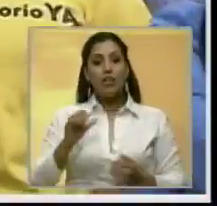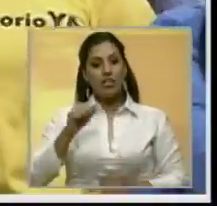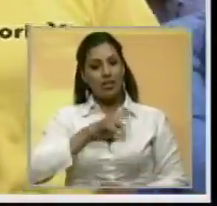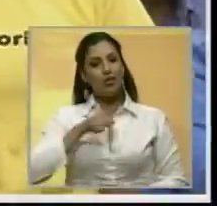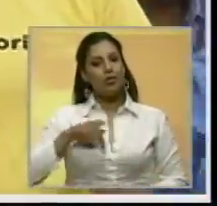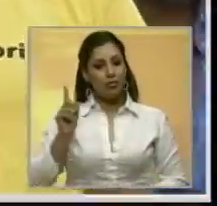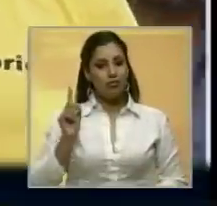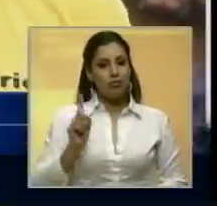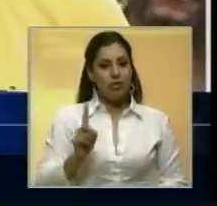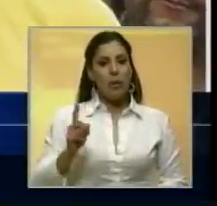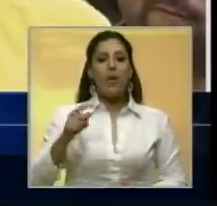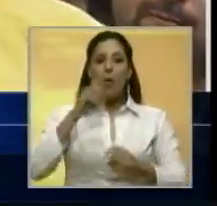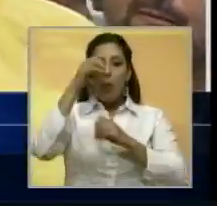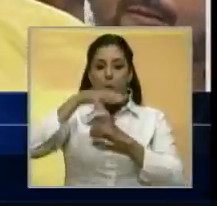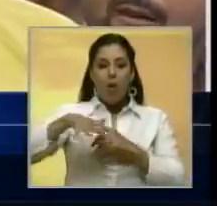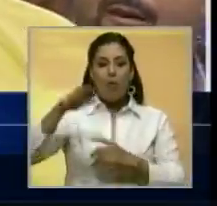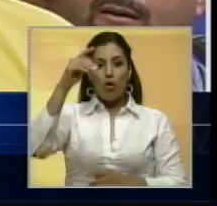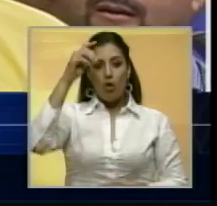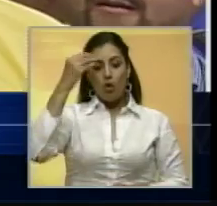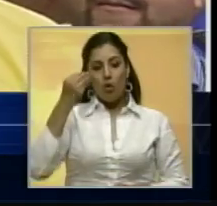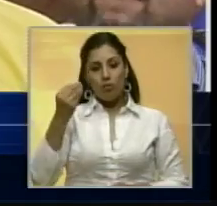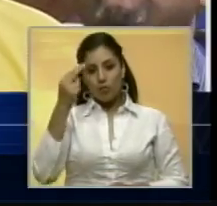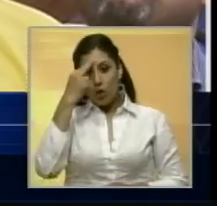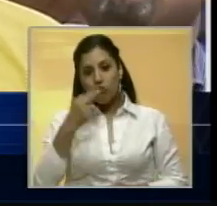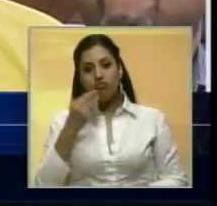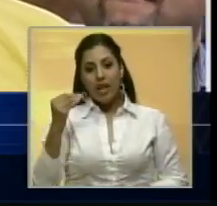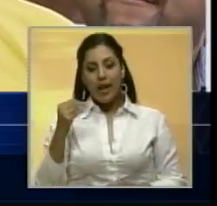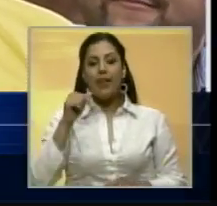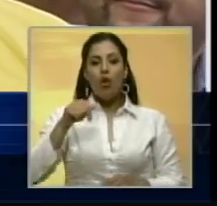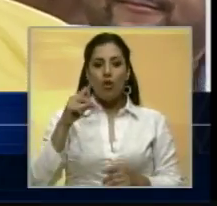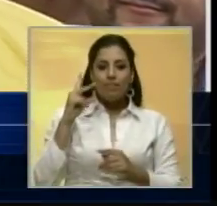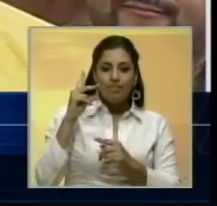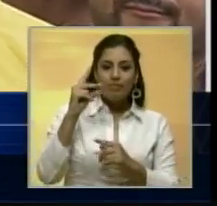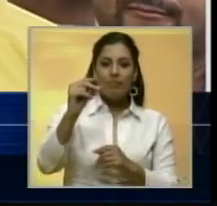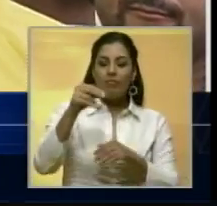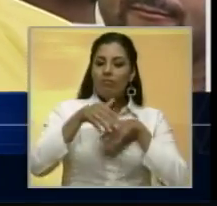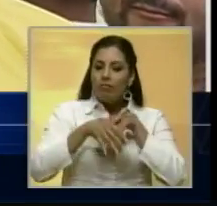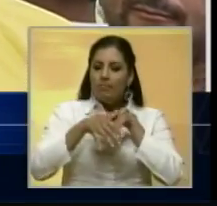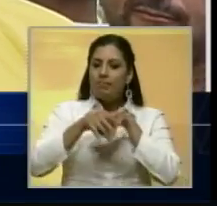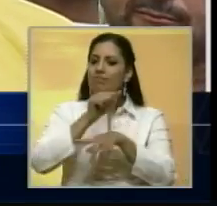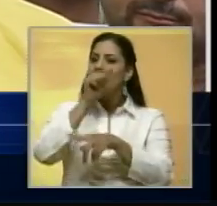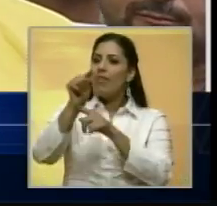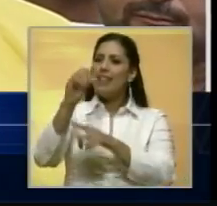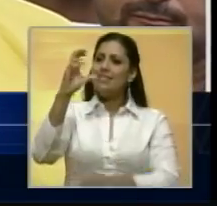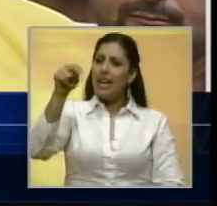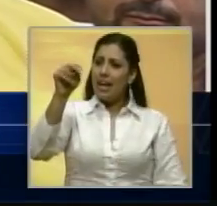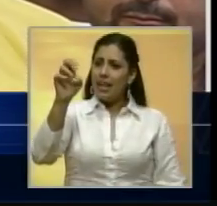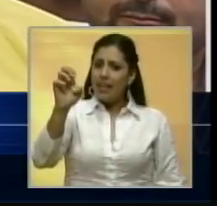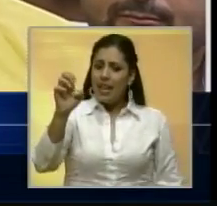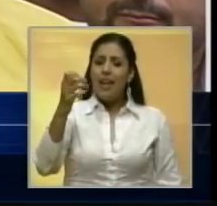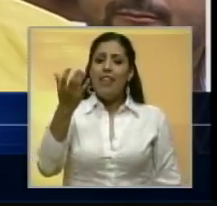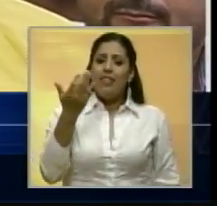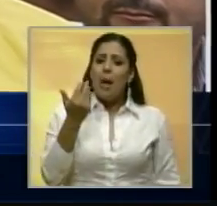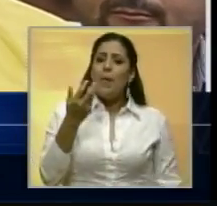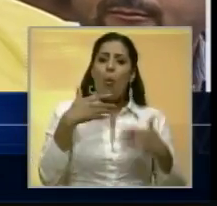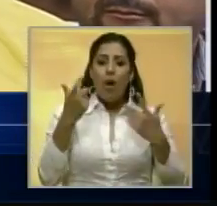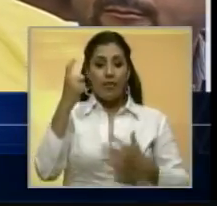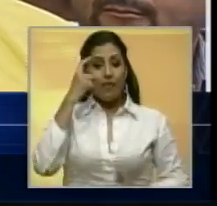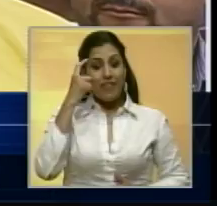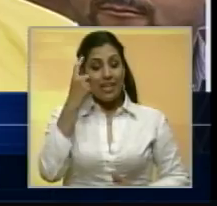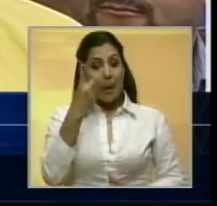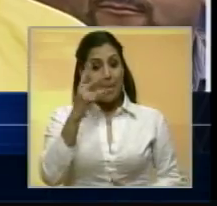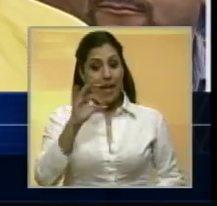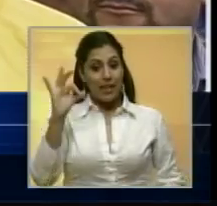estamos aquí con nuestro pueblo de Los Teques, que salió hoy a exigir al Consejo Nacional Electoral que nos digan cuál es la fecha